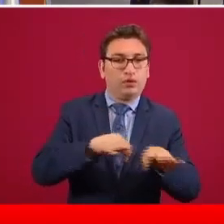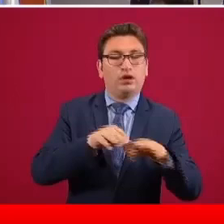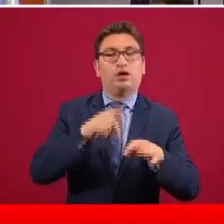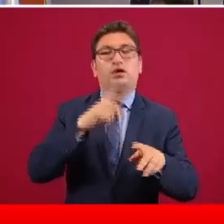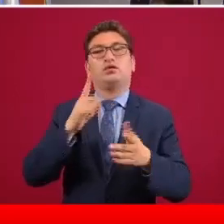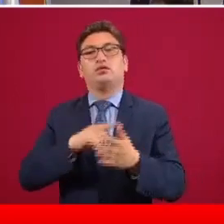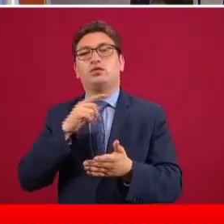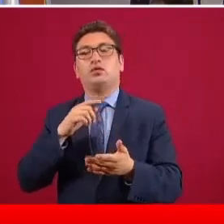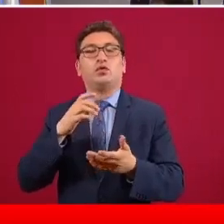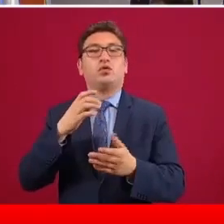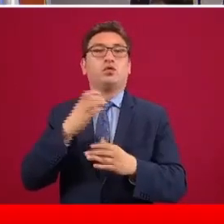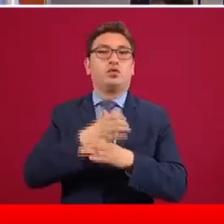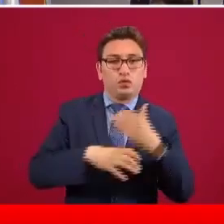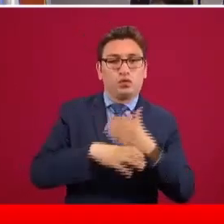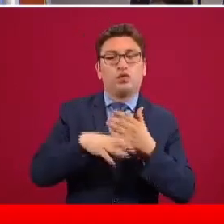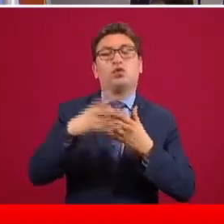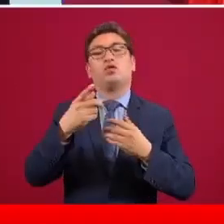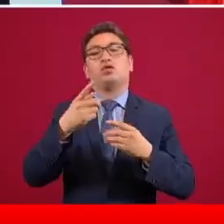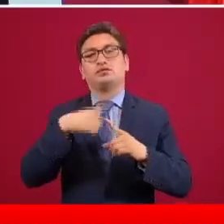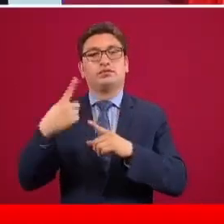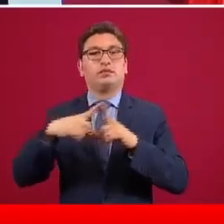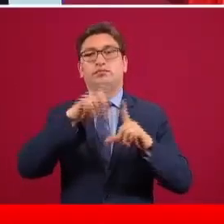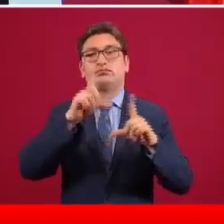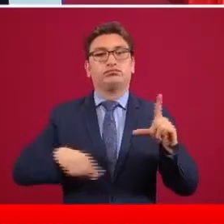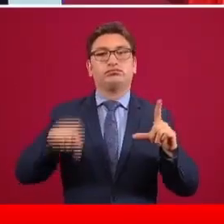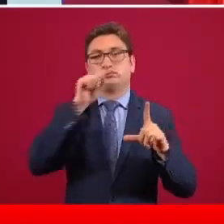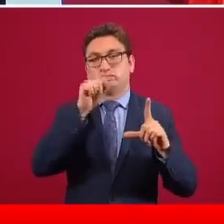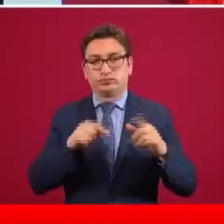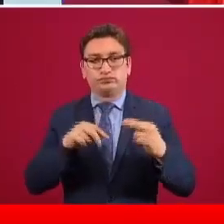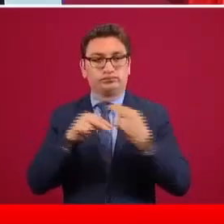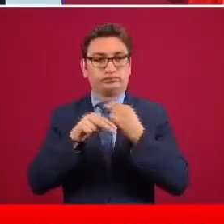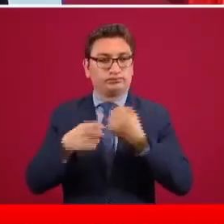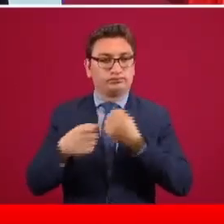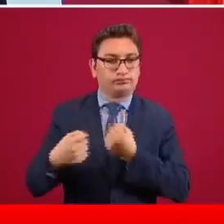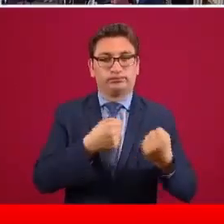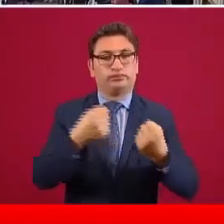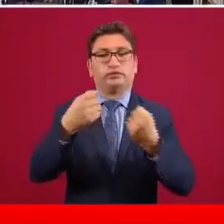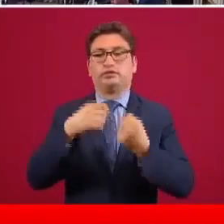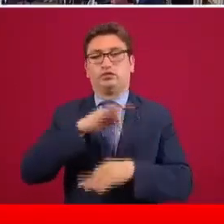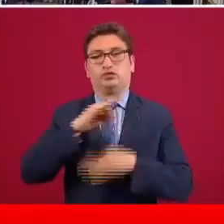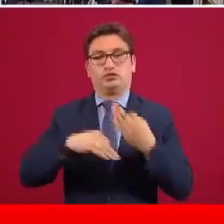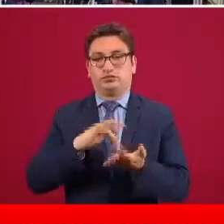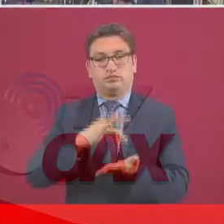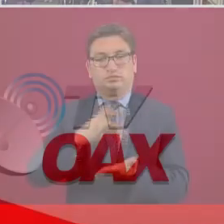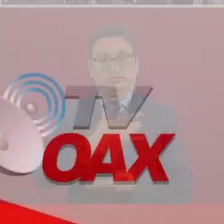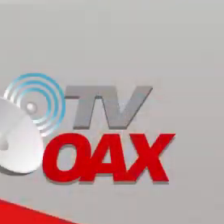por trasladar mercancía en nuestro país. Es todo. Muchas gracias, señor presidente.